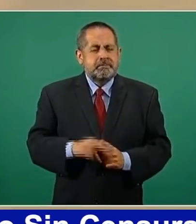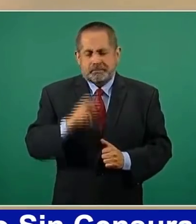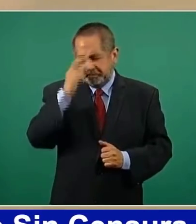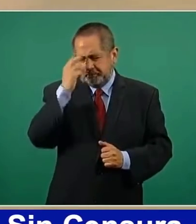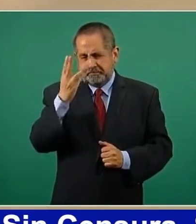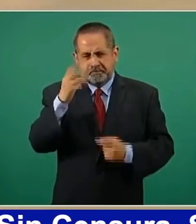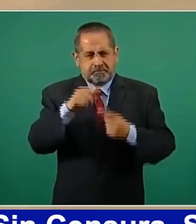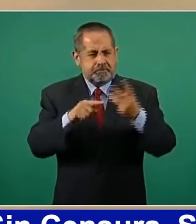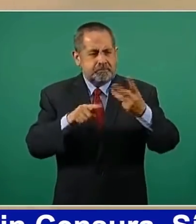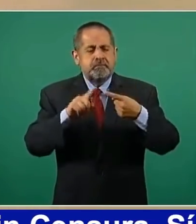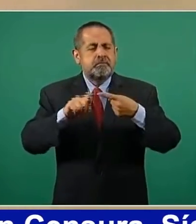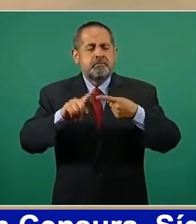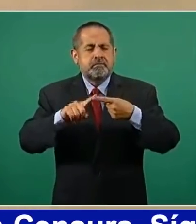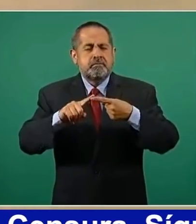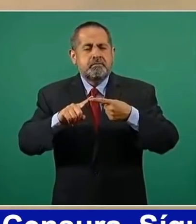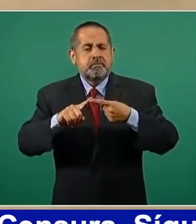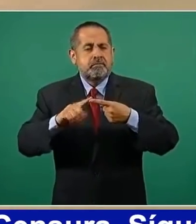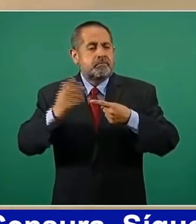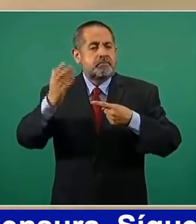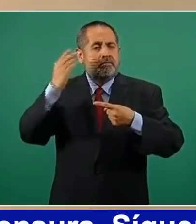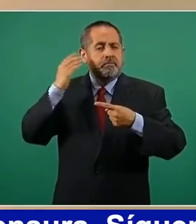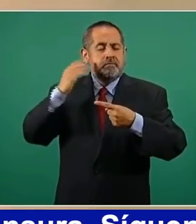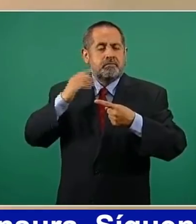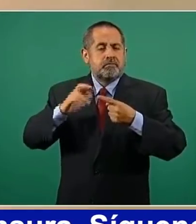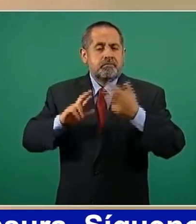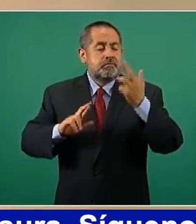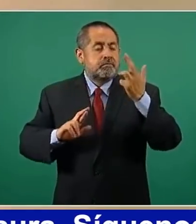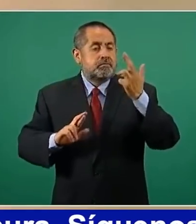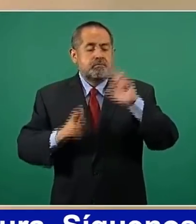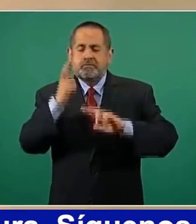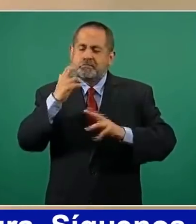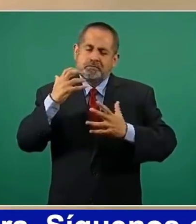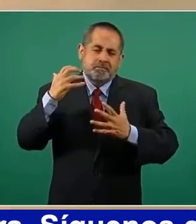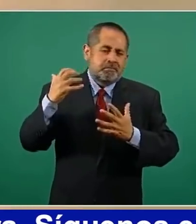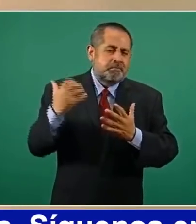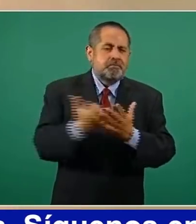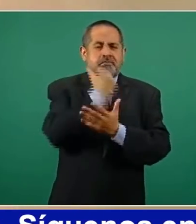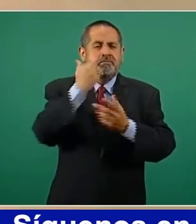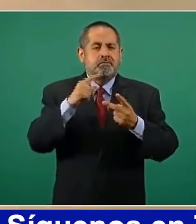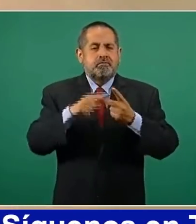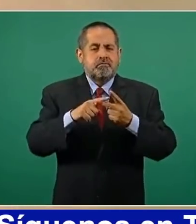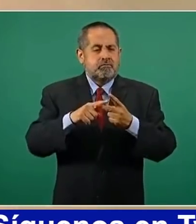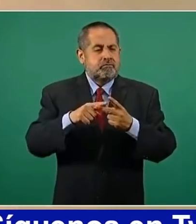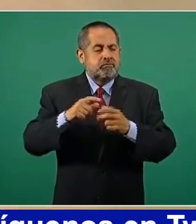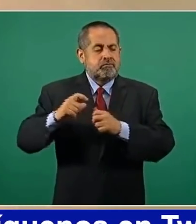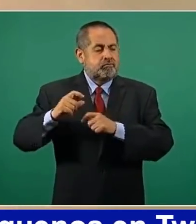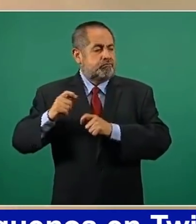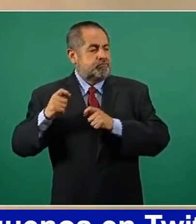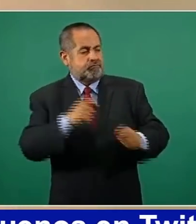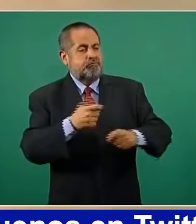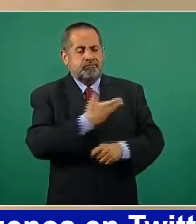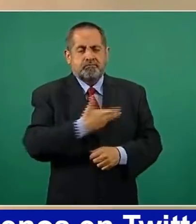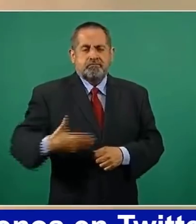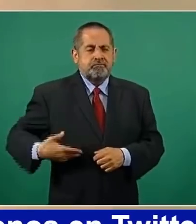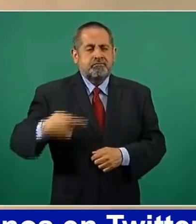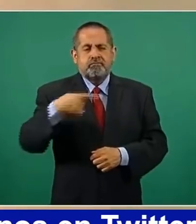Primero, cuando triunfó el movimiento revolucionario y gobernó el apóstol de la